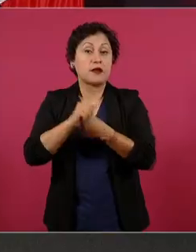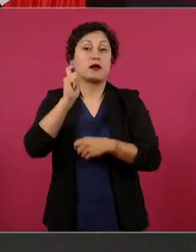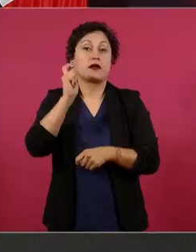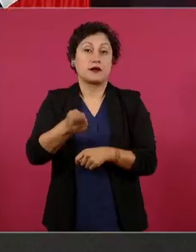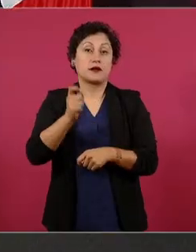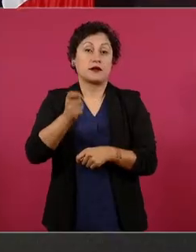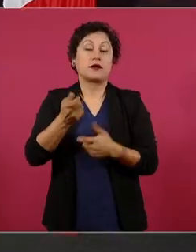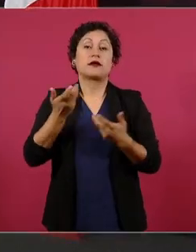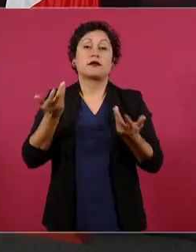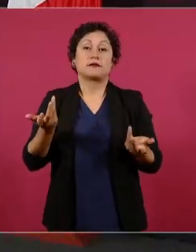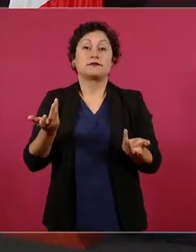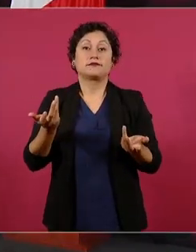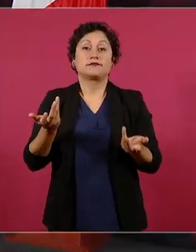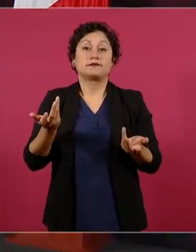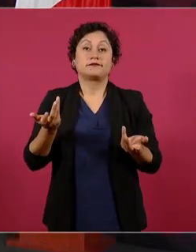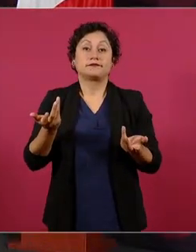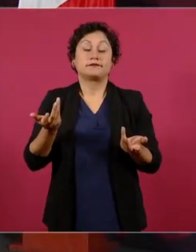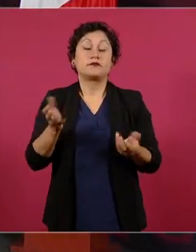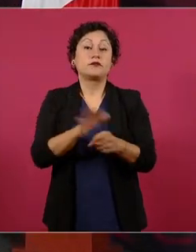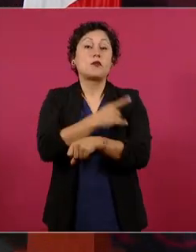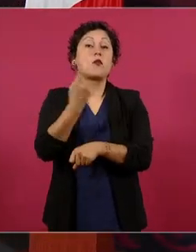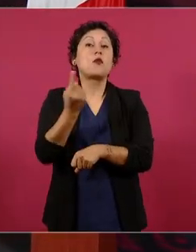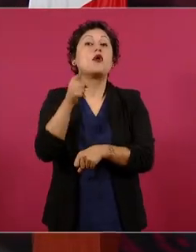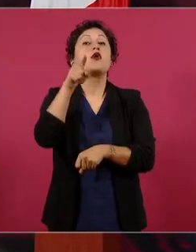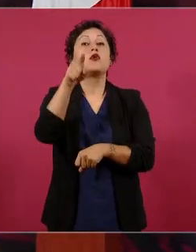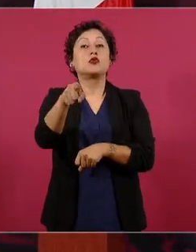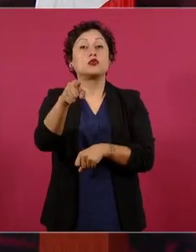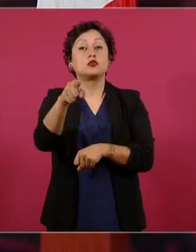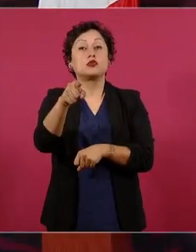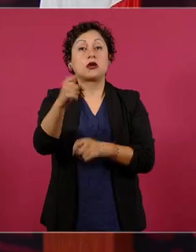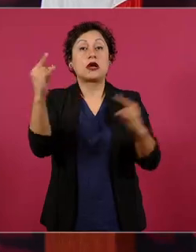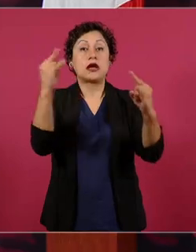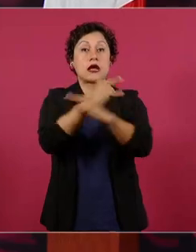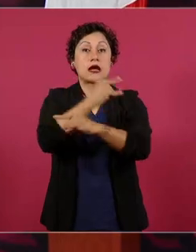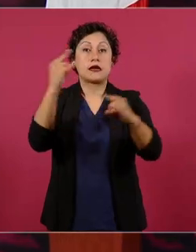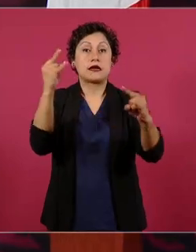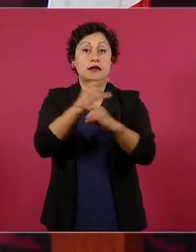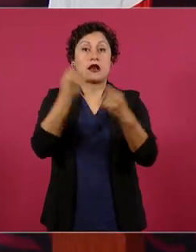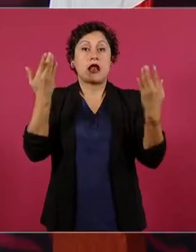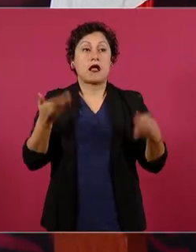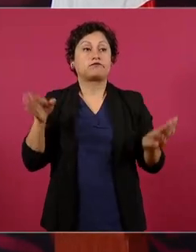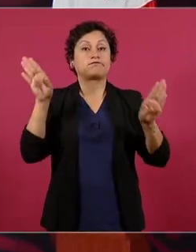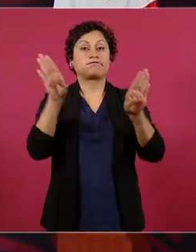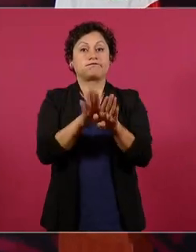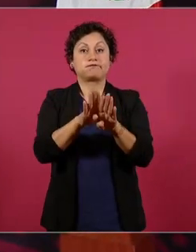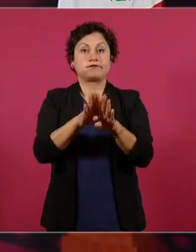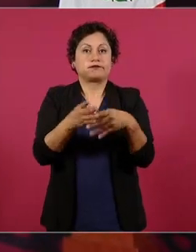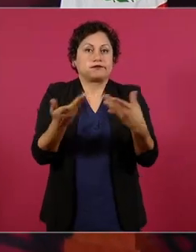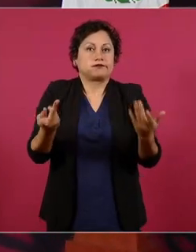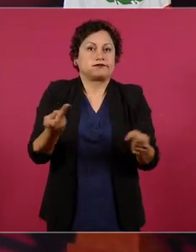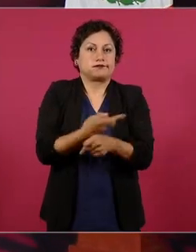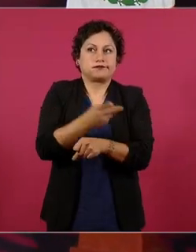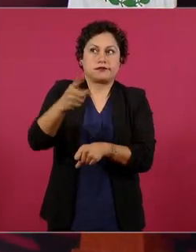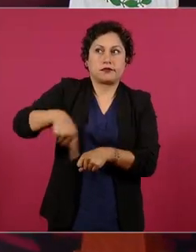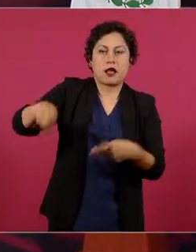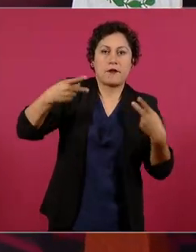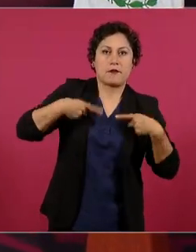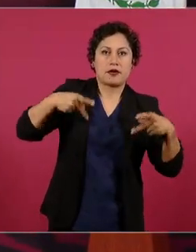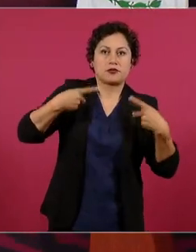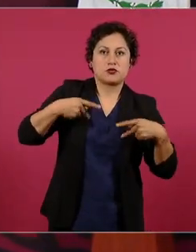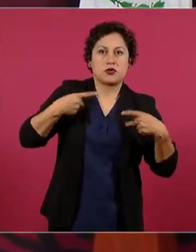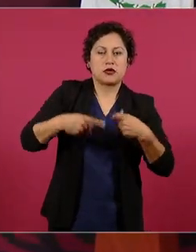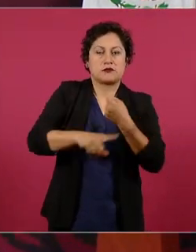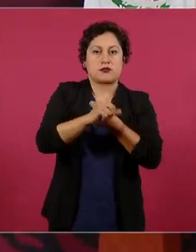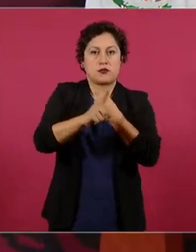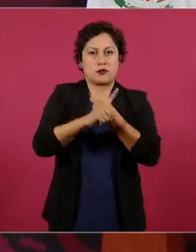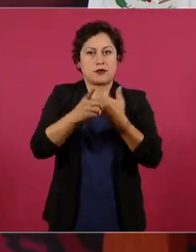al tener tapada la carretera, y que no se dejen